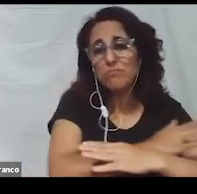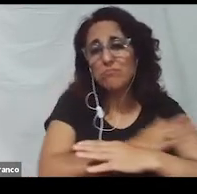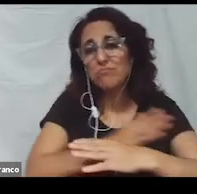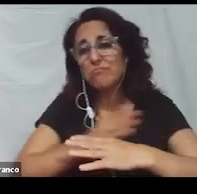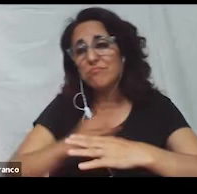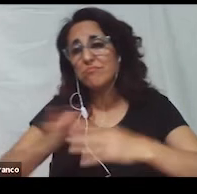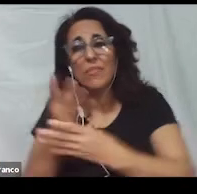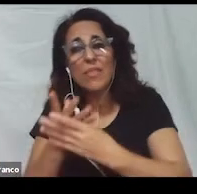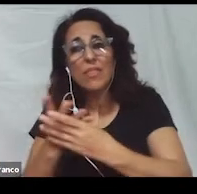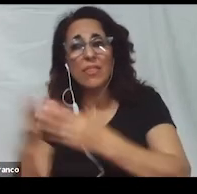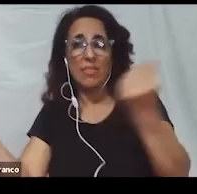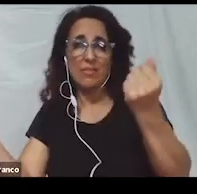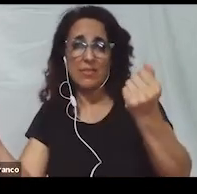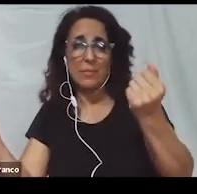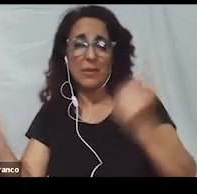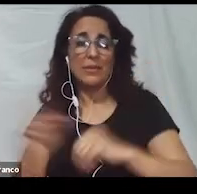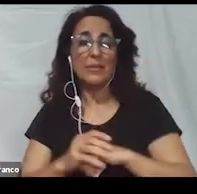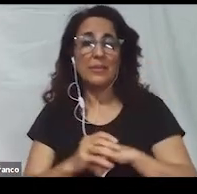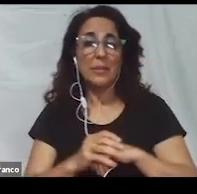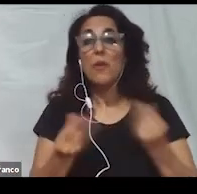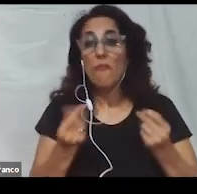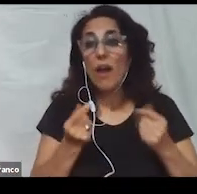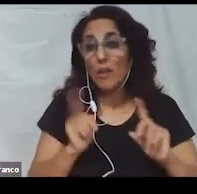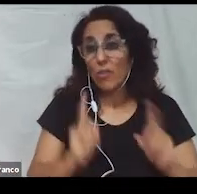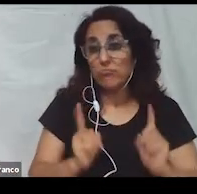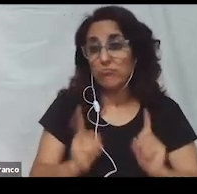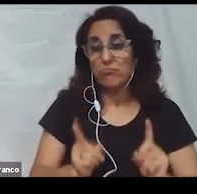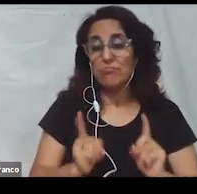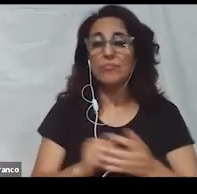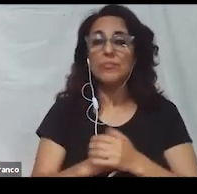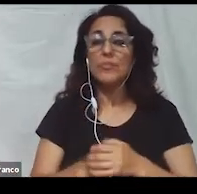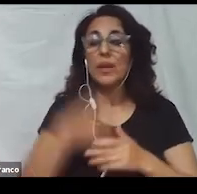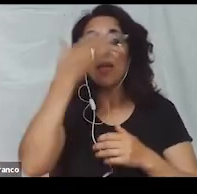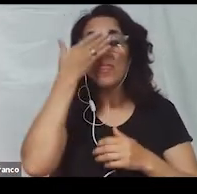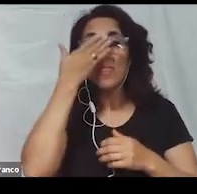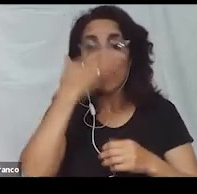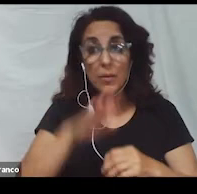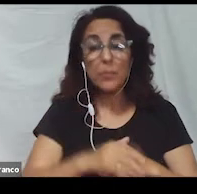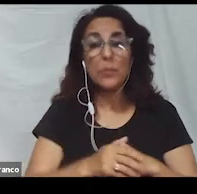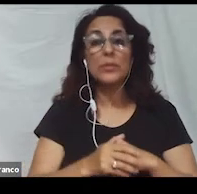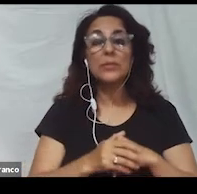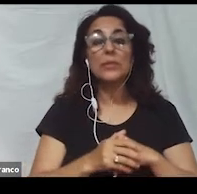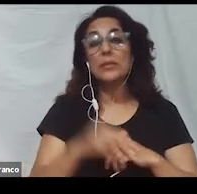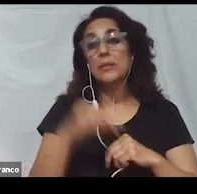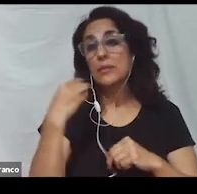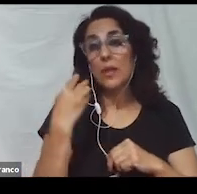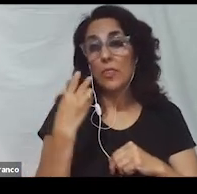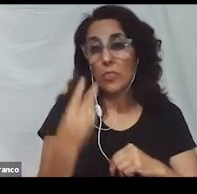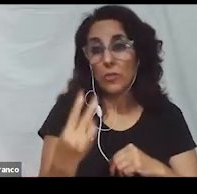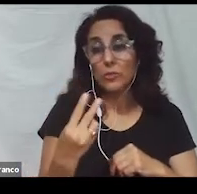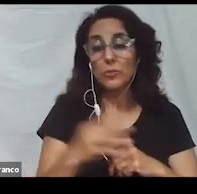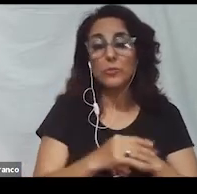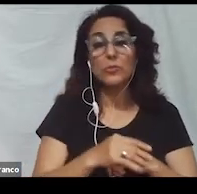el tiempo se va dejando de utilizar, pero todavía sigue siendo válido, ¿bien? Luego, después de esas